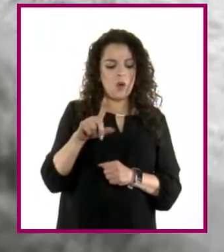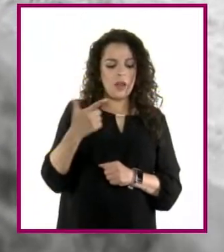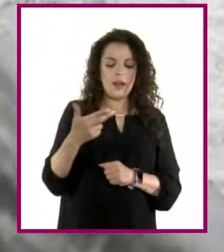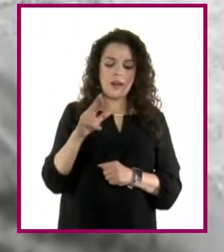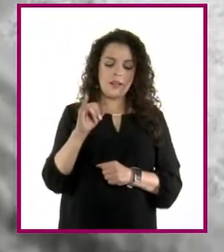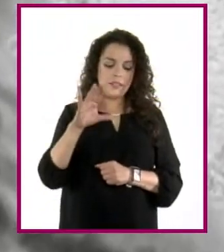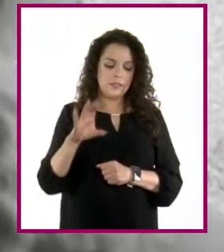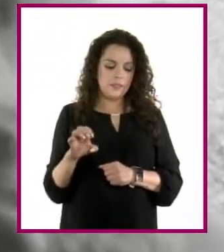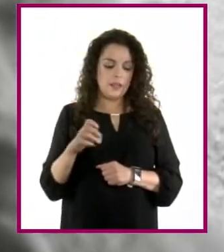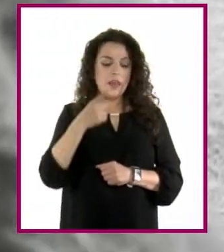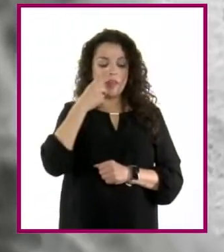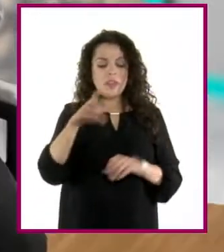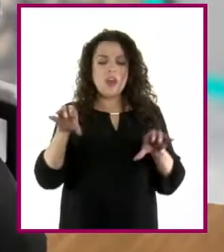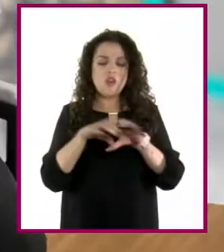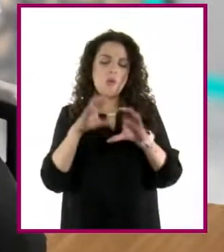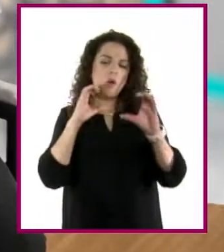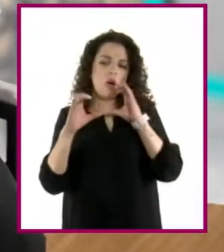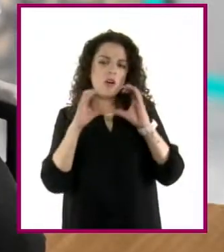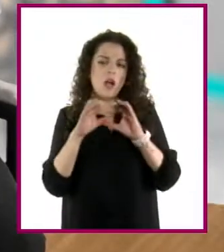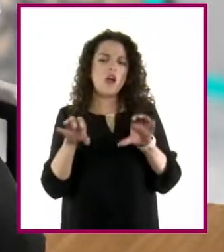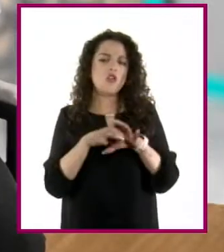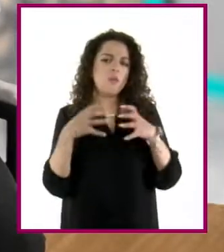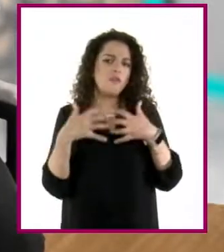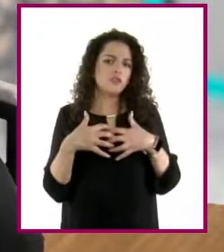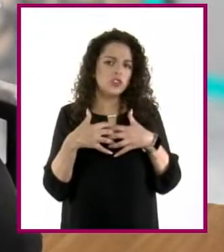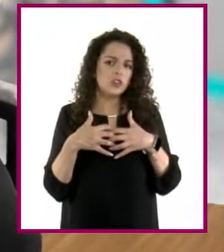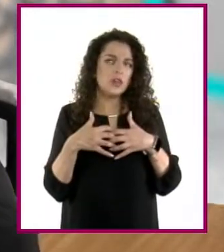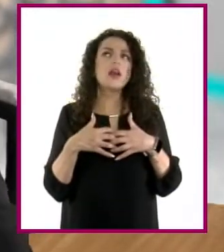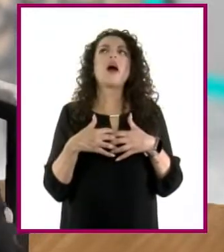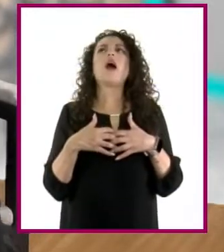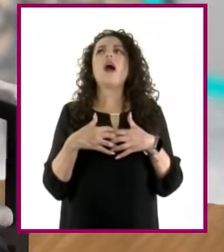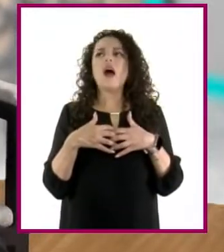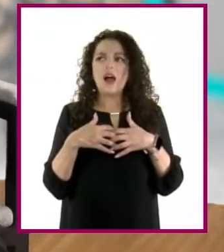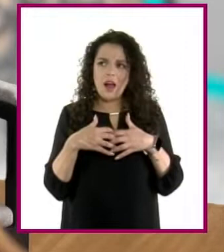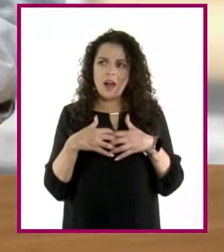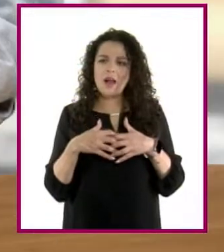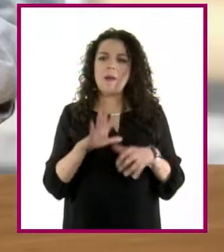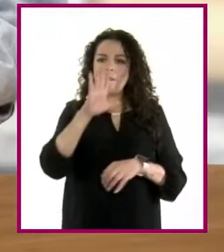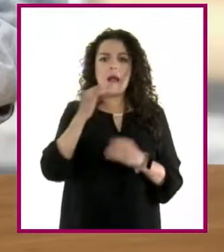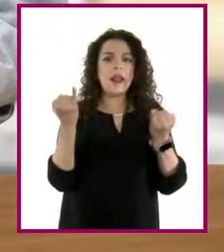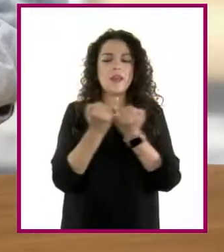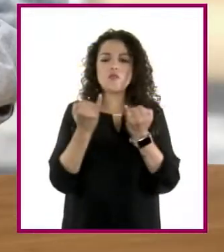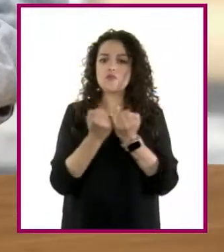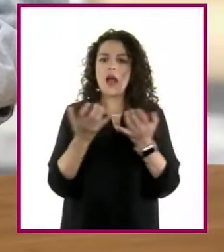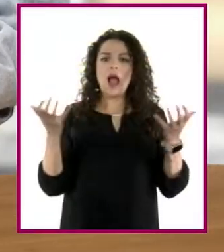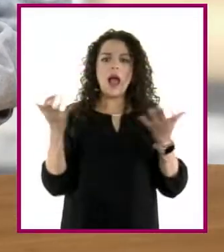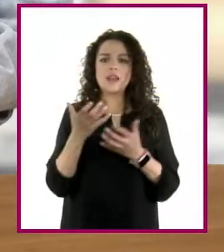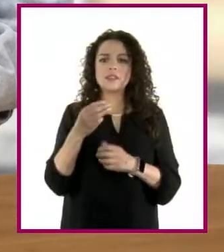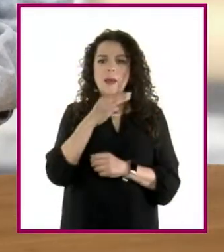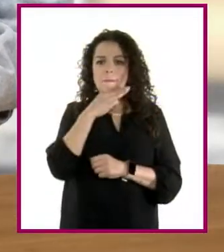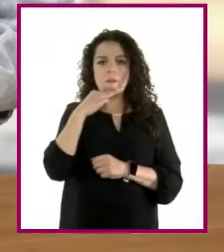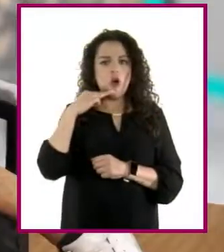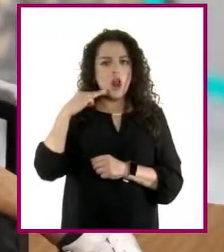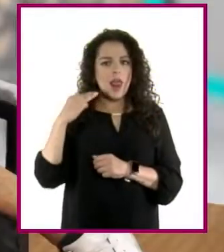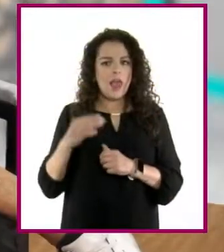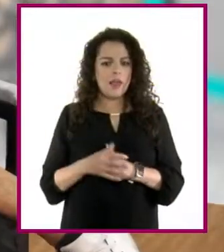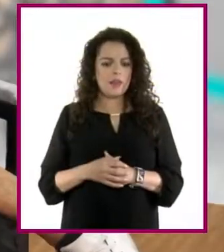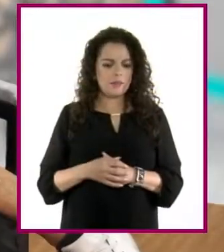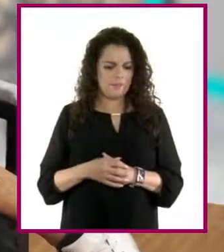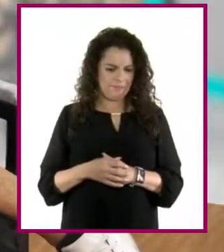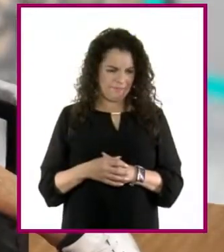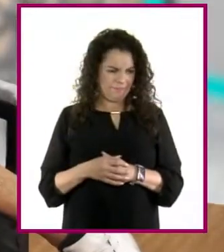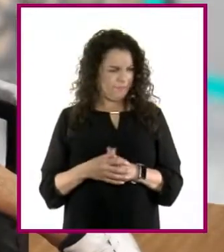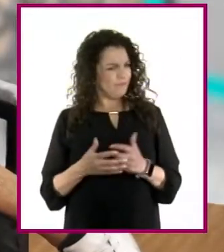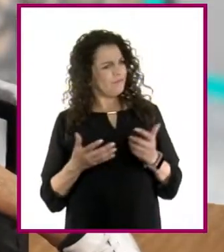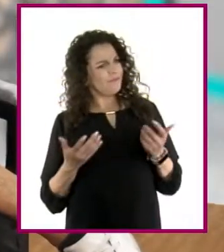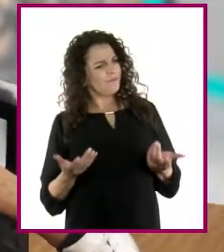explica cómo funciona la comunicación. Y al parecer, la comunicación es como hacer mole. Achis, achis, los mariachis. Eso